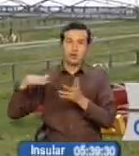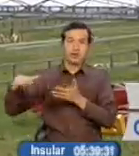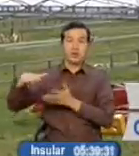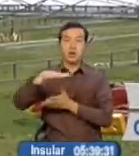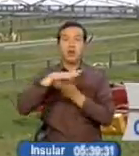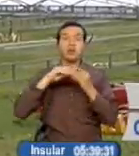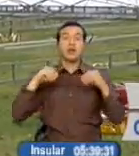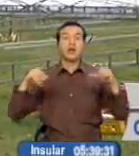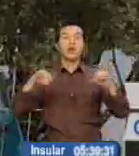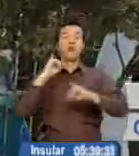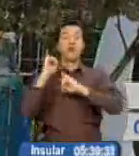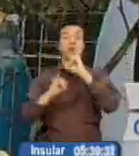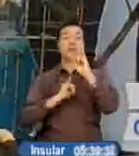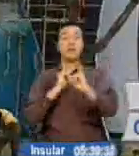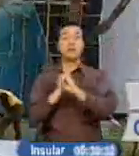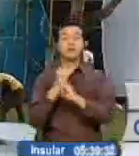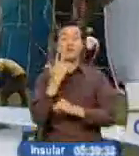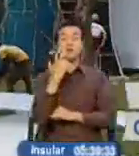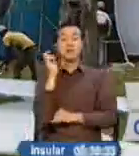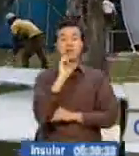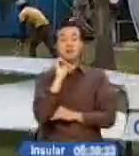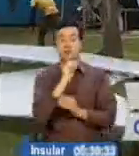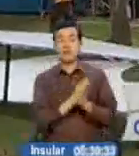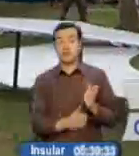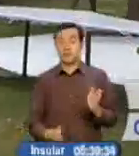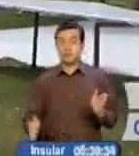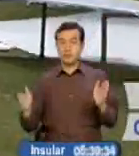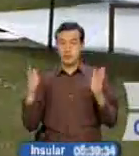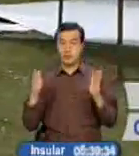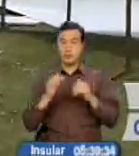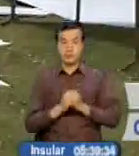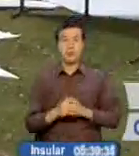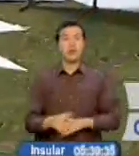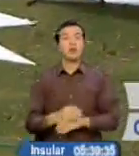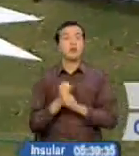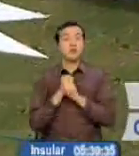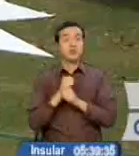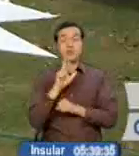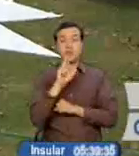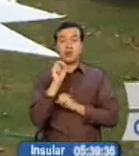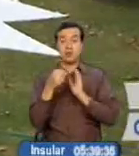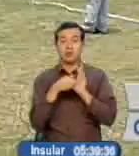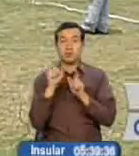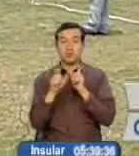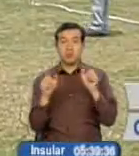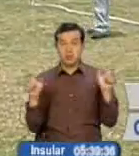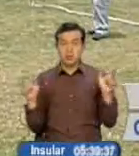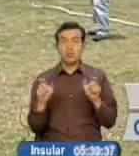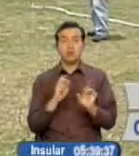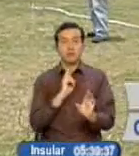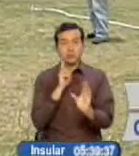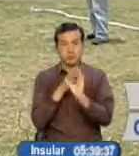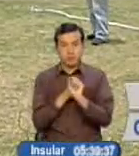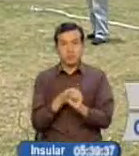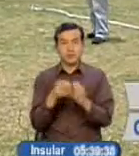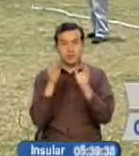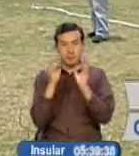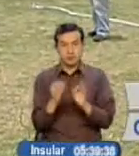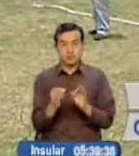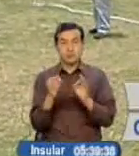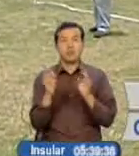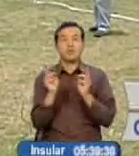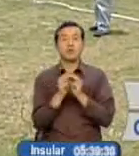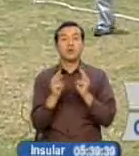serán territorio internacional desde el 13 de octubre. La seguridad de los 30.000 asistentes que se tiene previsto participen en este